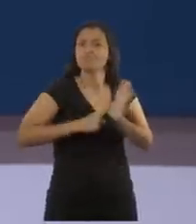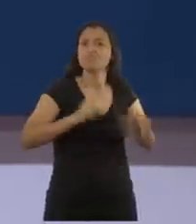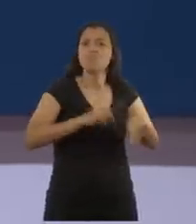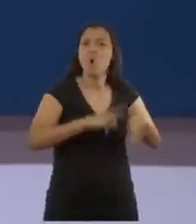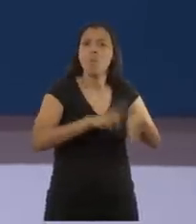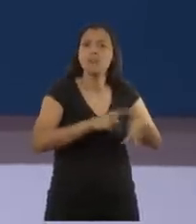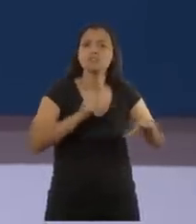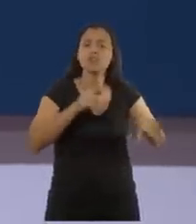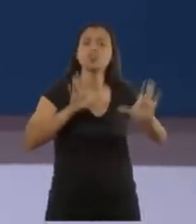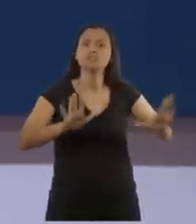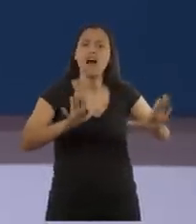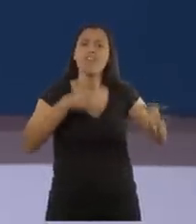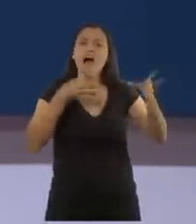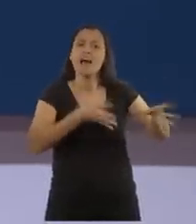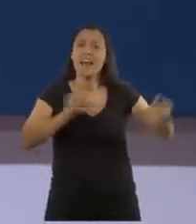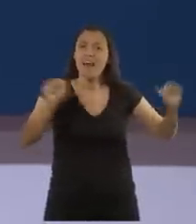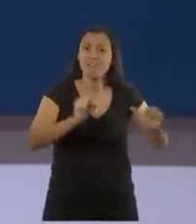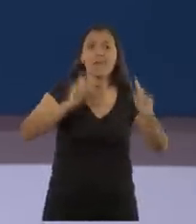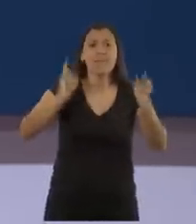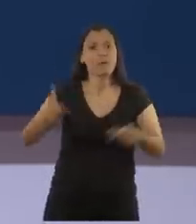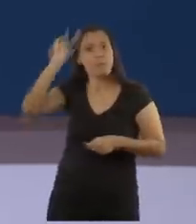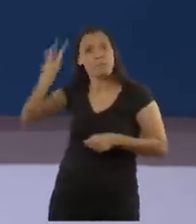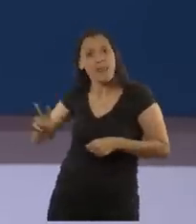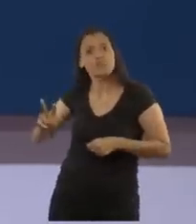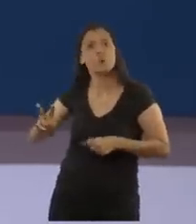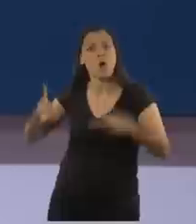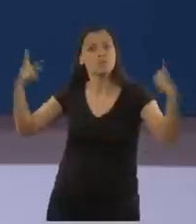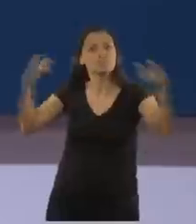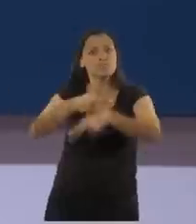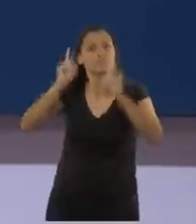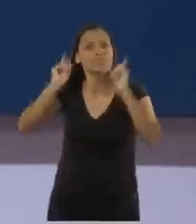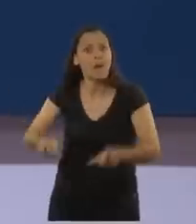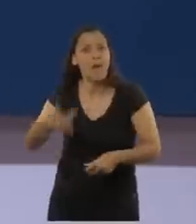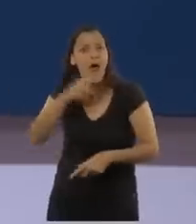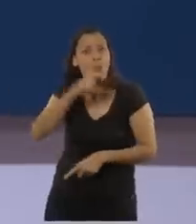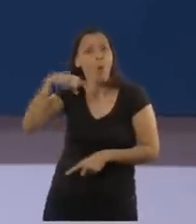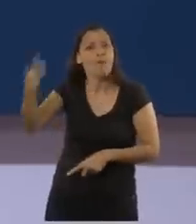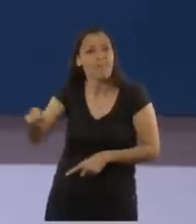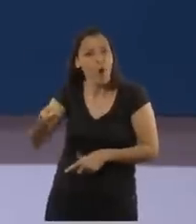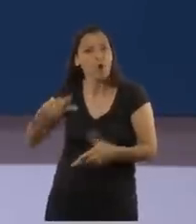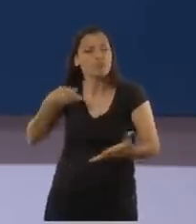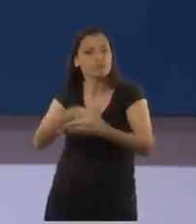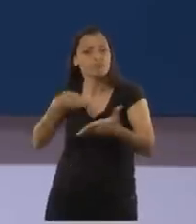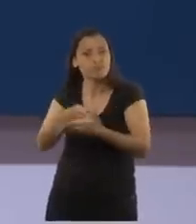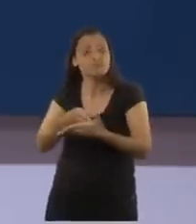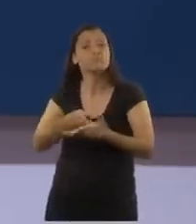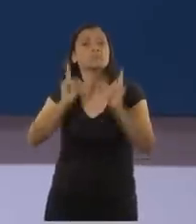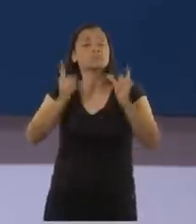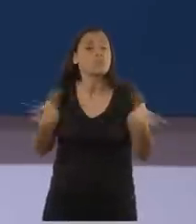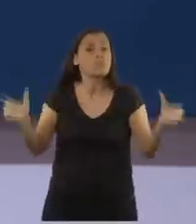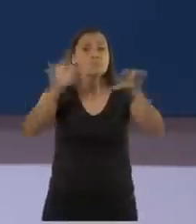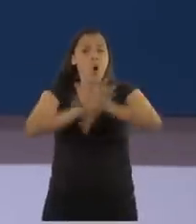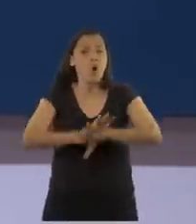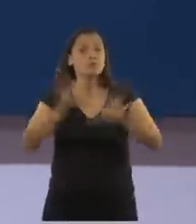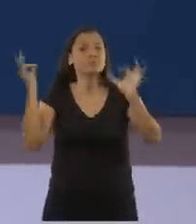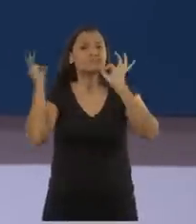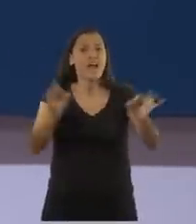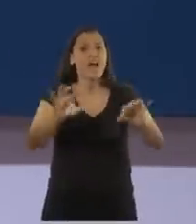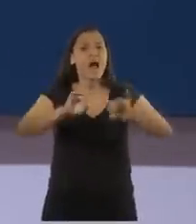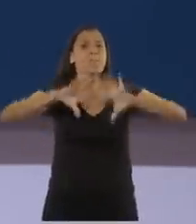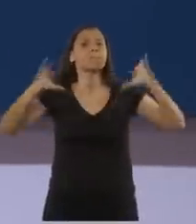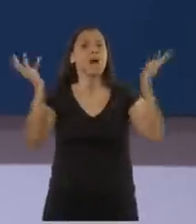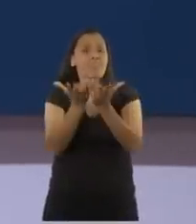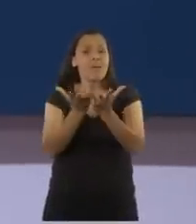fría y venezuela- poner a otro mientras que una pandemia que asola a la humanidad